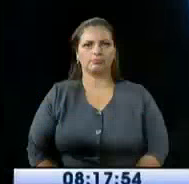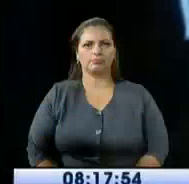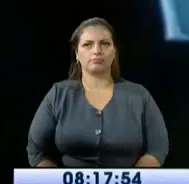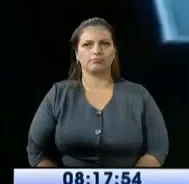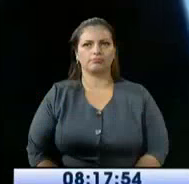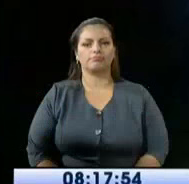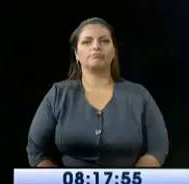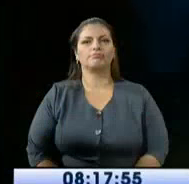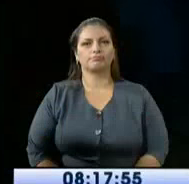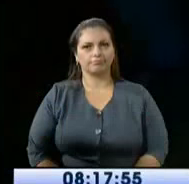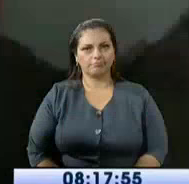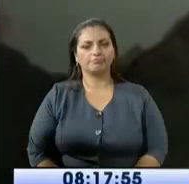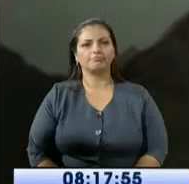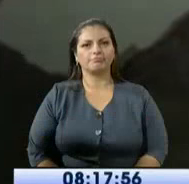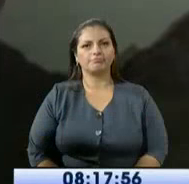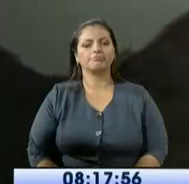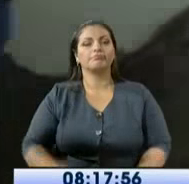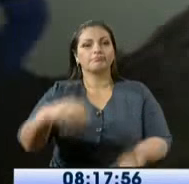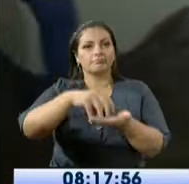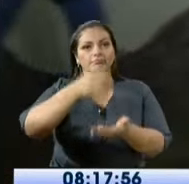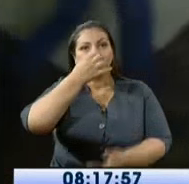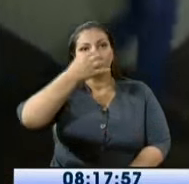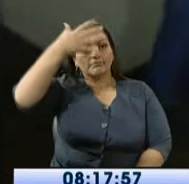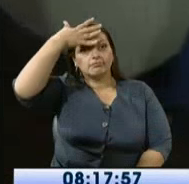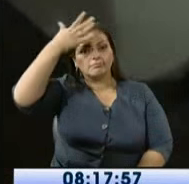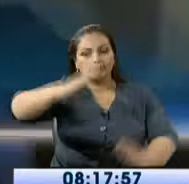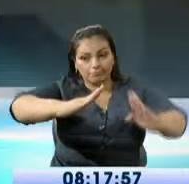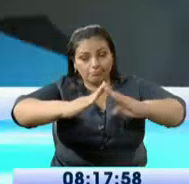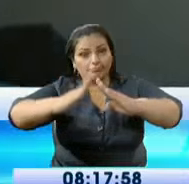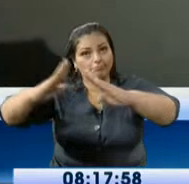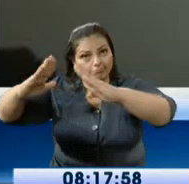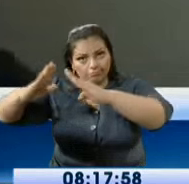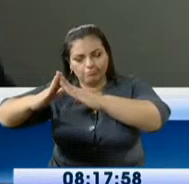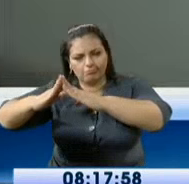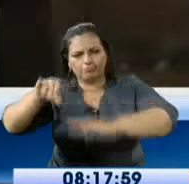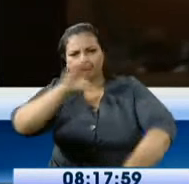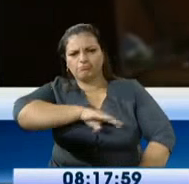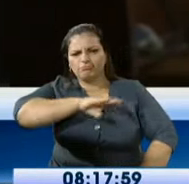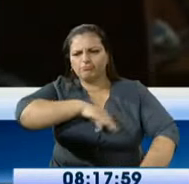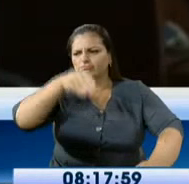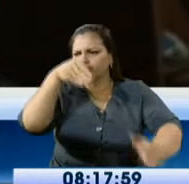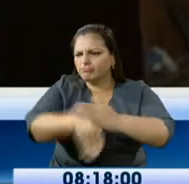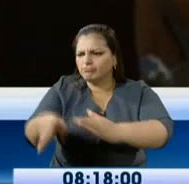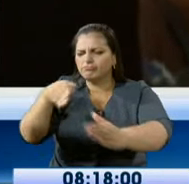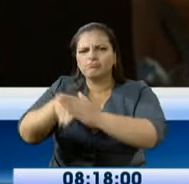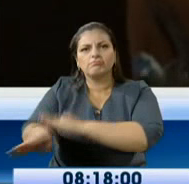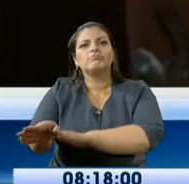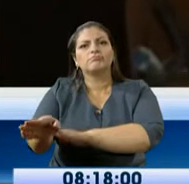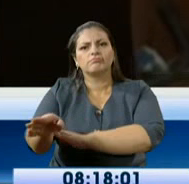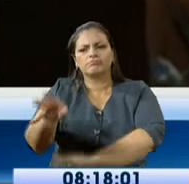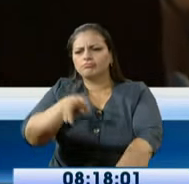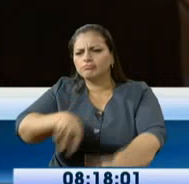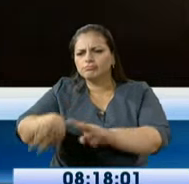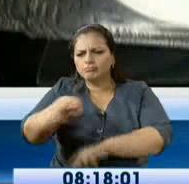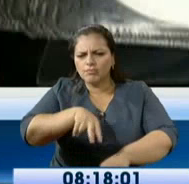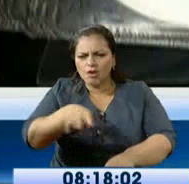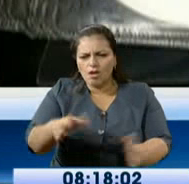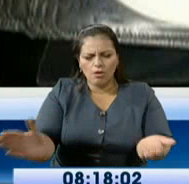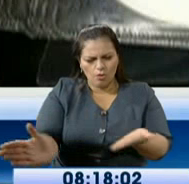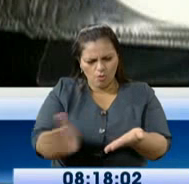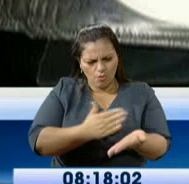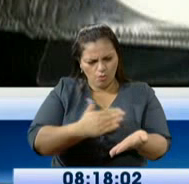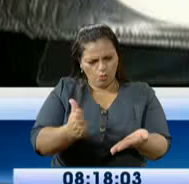Dos casas ubicadas en el sur de Santo Domingo fueron allanadas por la Policía Nacional. En el lugar aparentemente se procesaban catálogos de